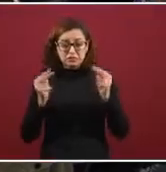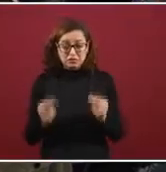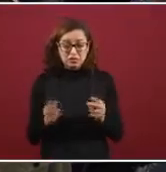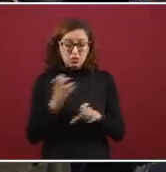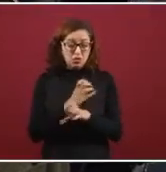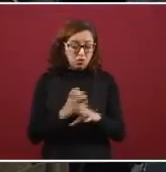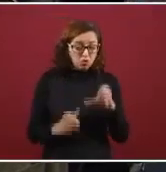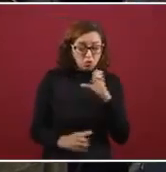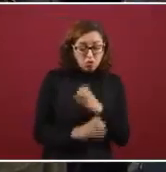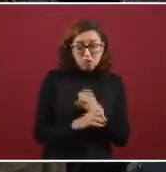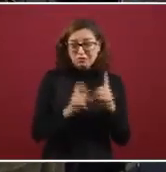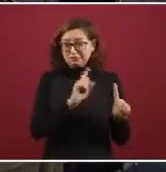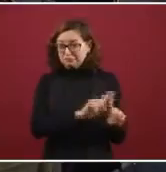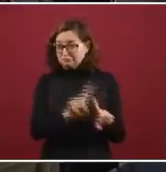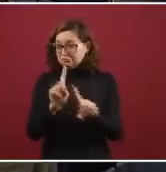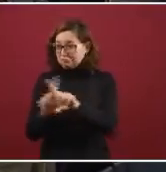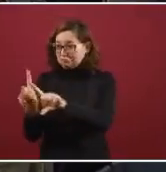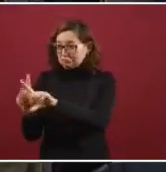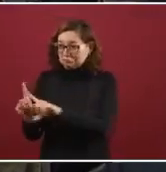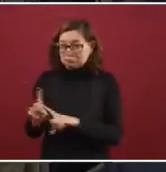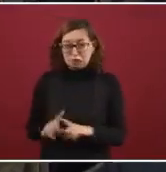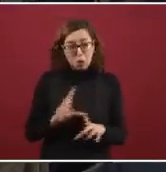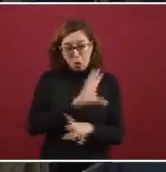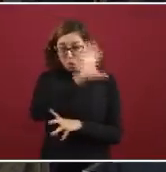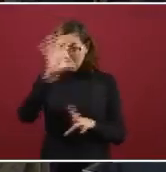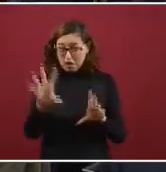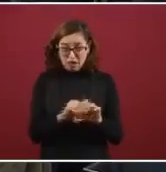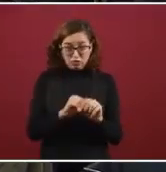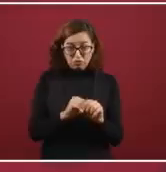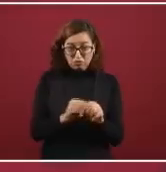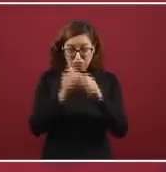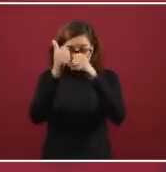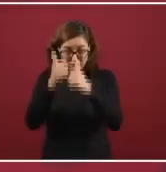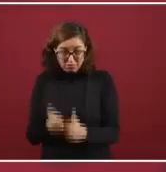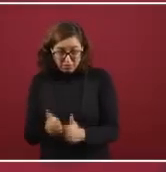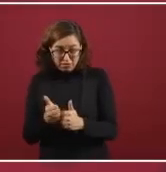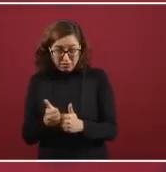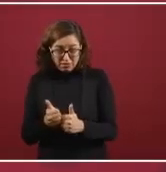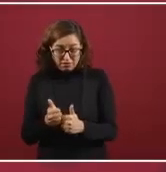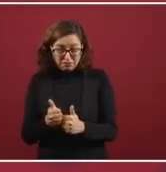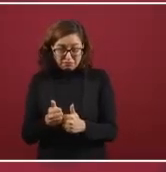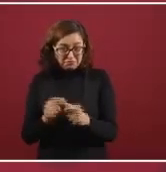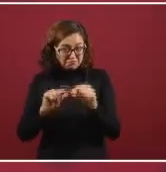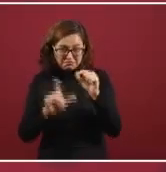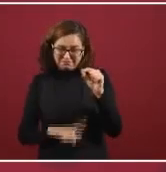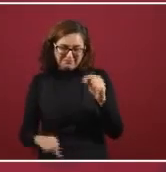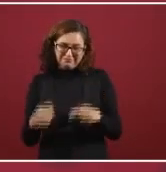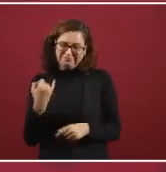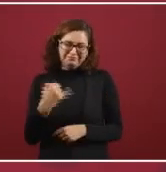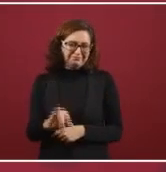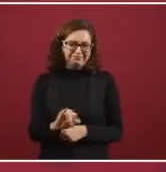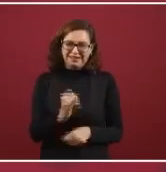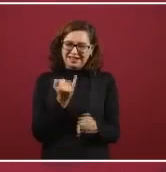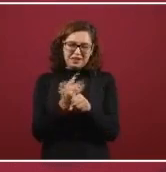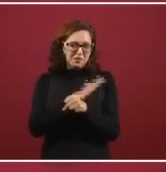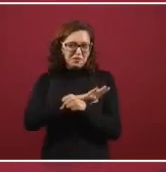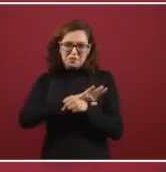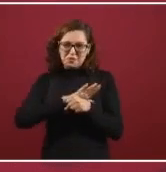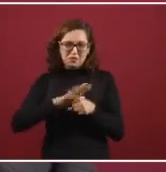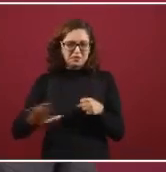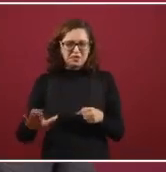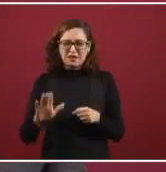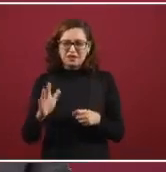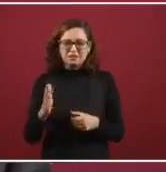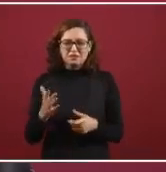distribución y venta final, todo está en México. Eso no es cierto. Por supuesto que no. Entonces, eso lo